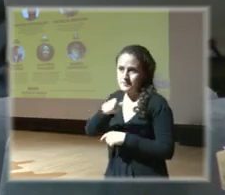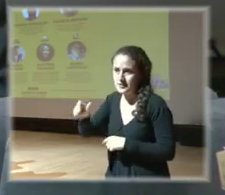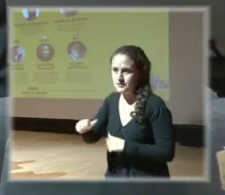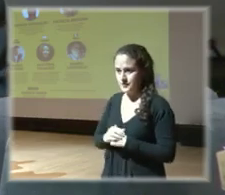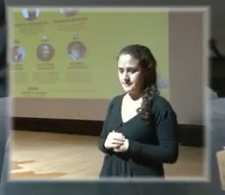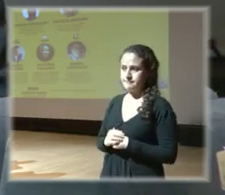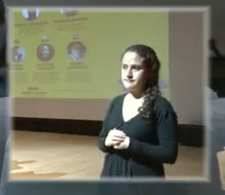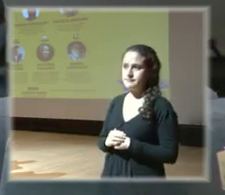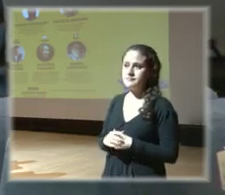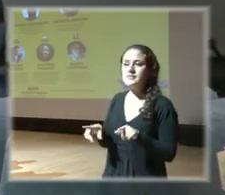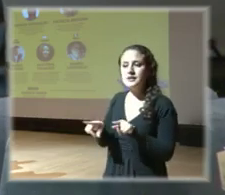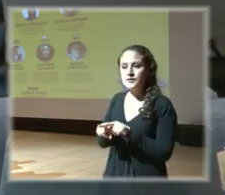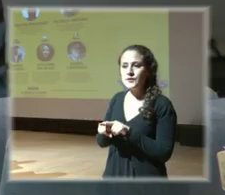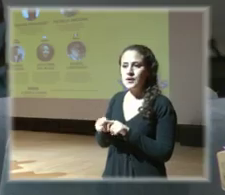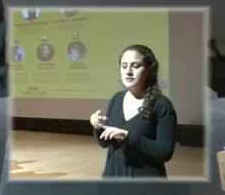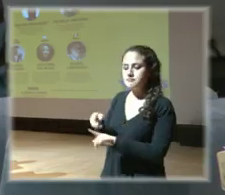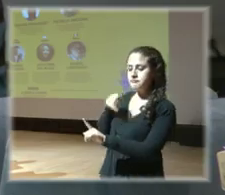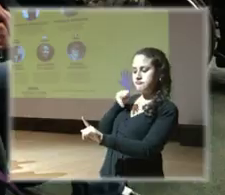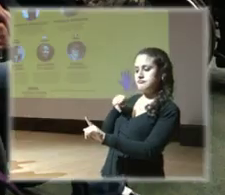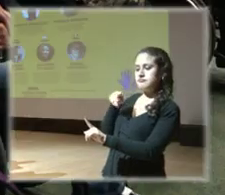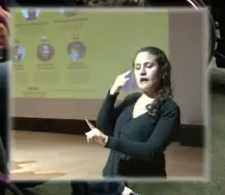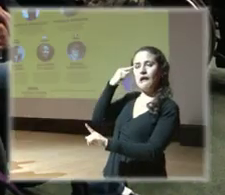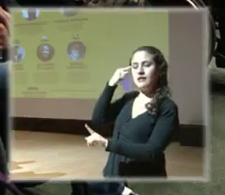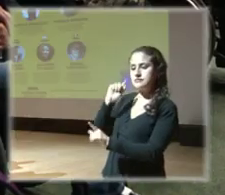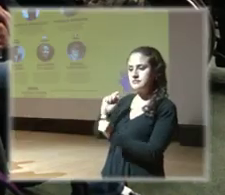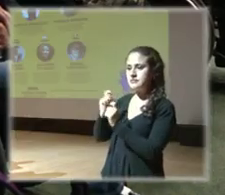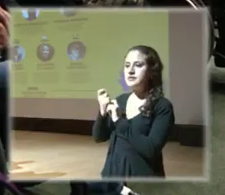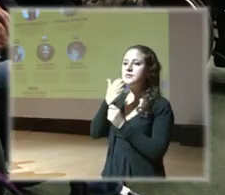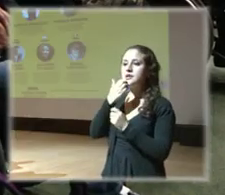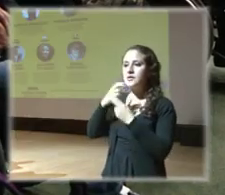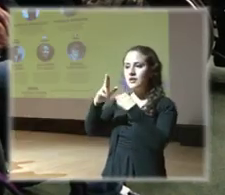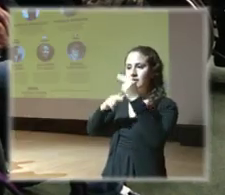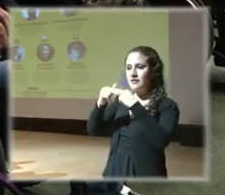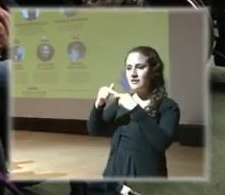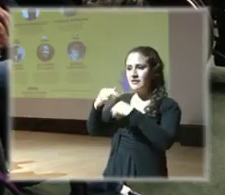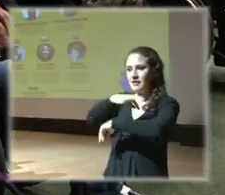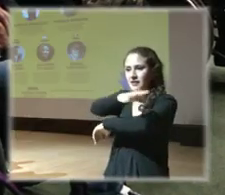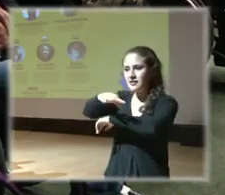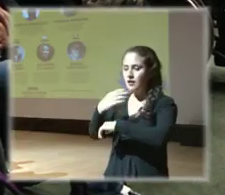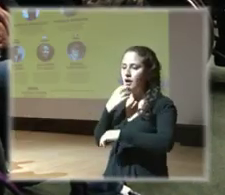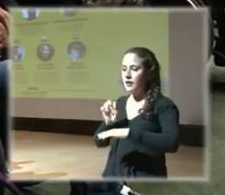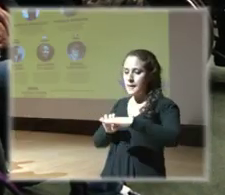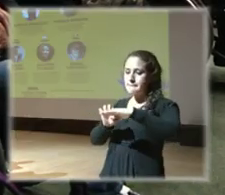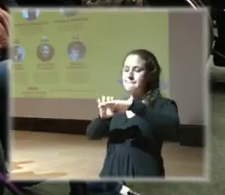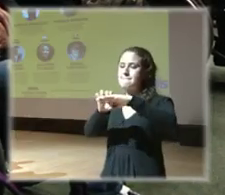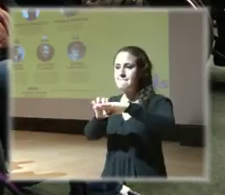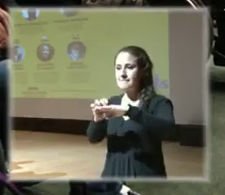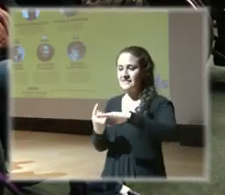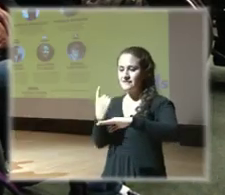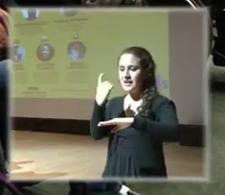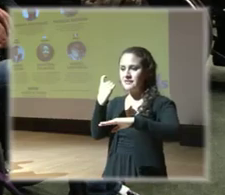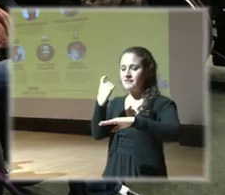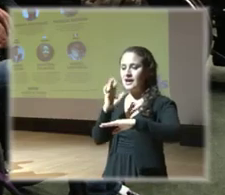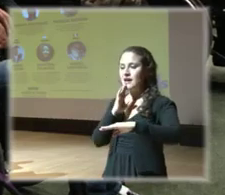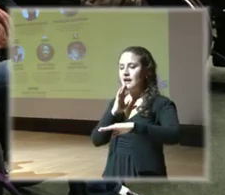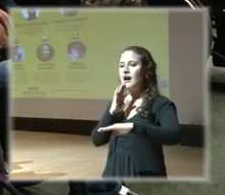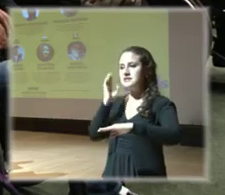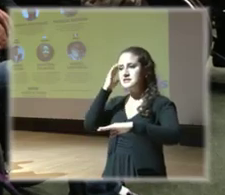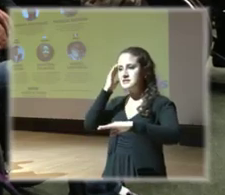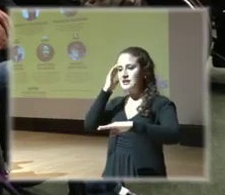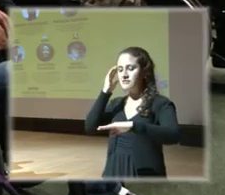Esto es más fácil de ver cuando hablamos de, por ejemplo, un entorno arquitectónico, es decir, falta una escalera y fácilmente vemos que la